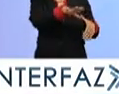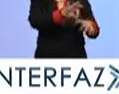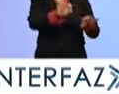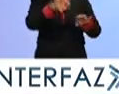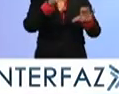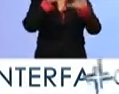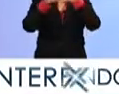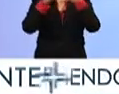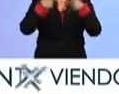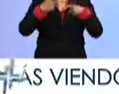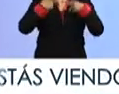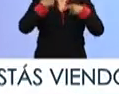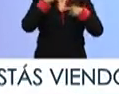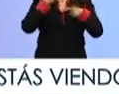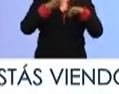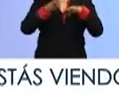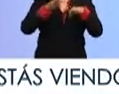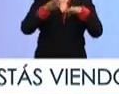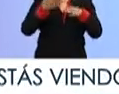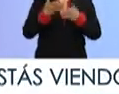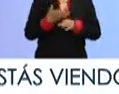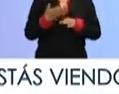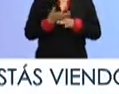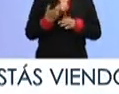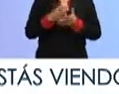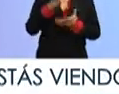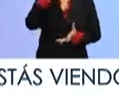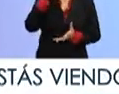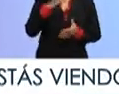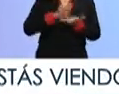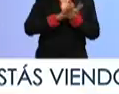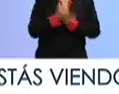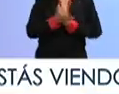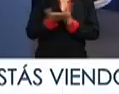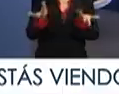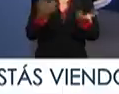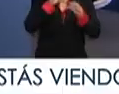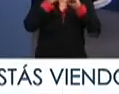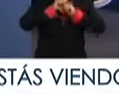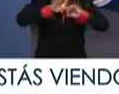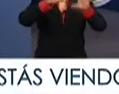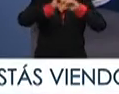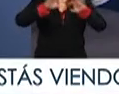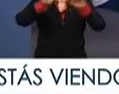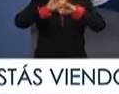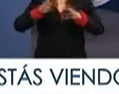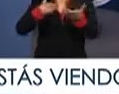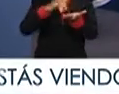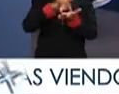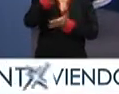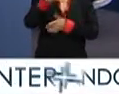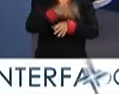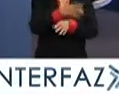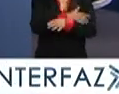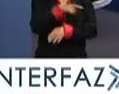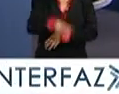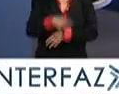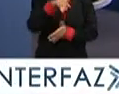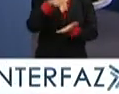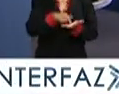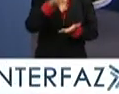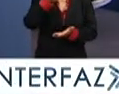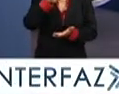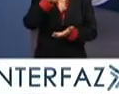son los comunicadores. Y bueno, ahorita casi todos estamos convertidos en potenciales comunicadores. Le agradezco mucho que esté con nosotros en el